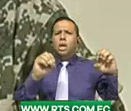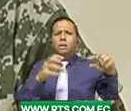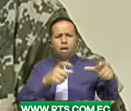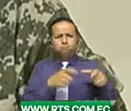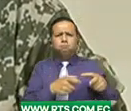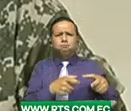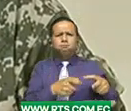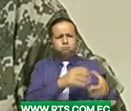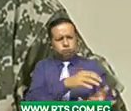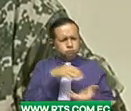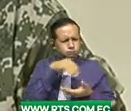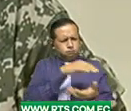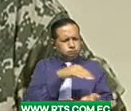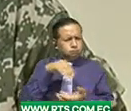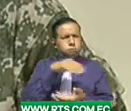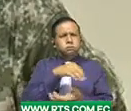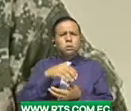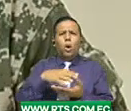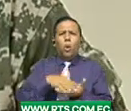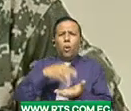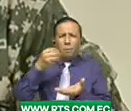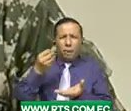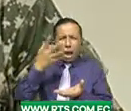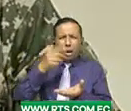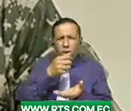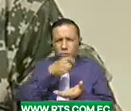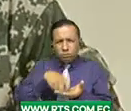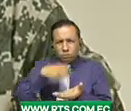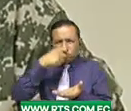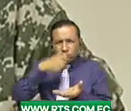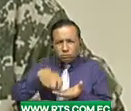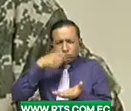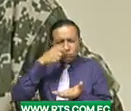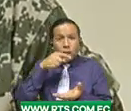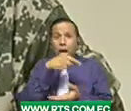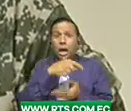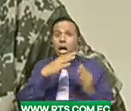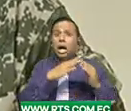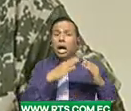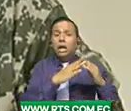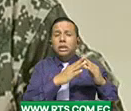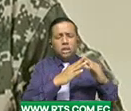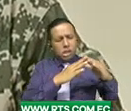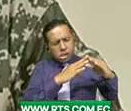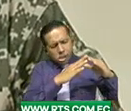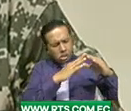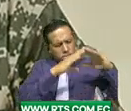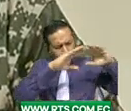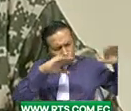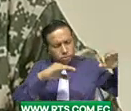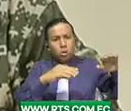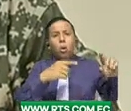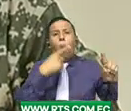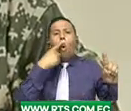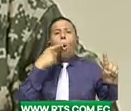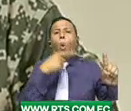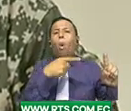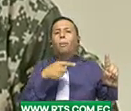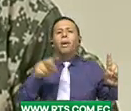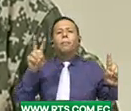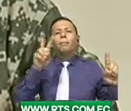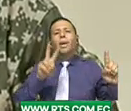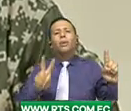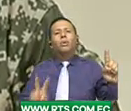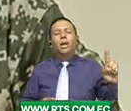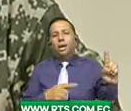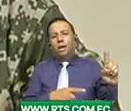ladrillo con cocaína. Llegando a una vivienda de construcción mixta, fue encontrado un sujeto de nacionalidad venezolana